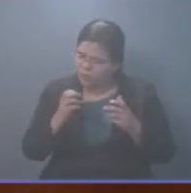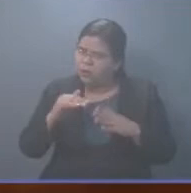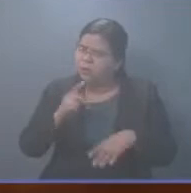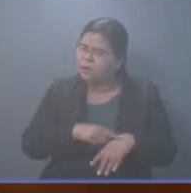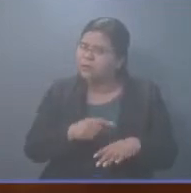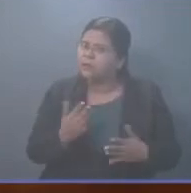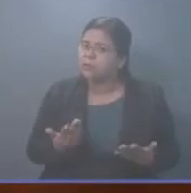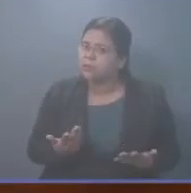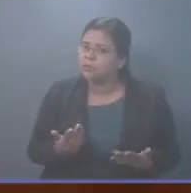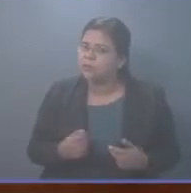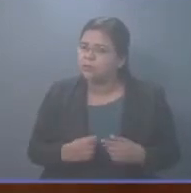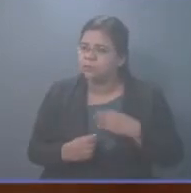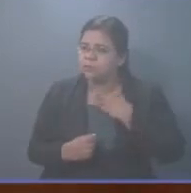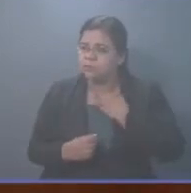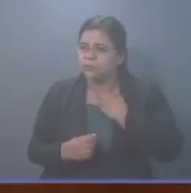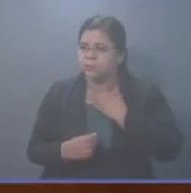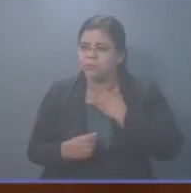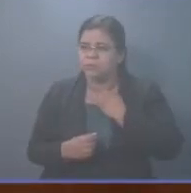más de tiempo?